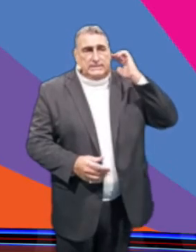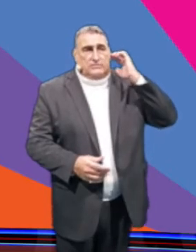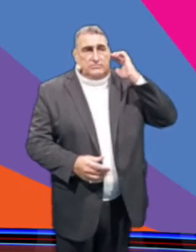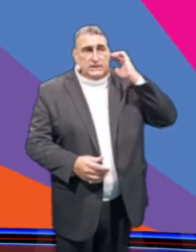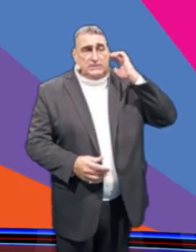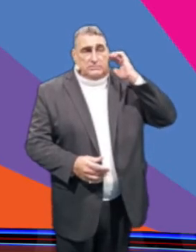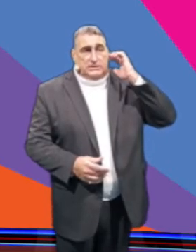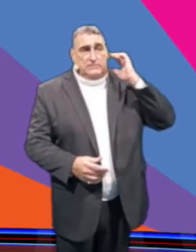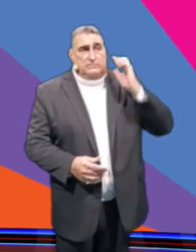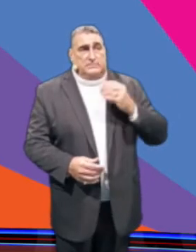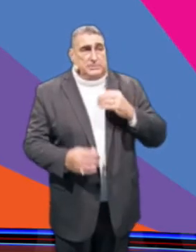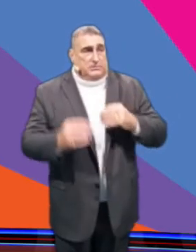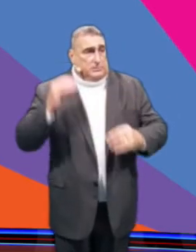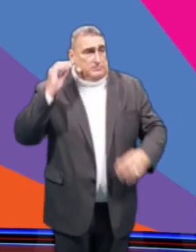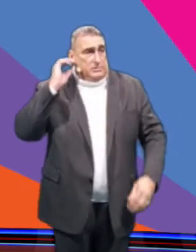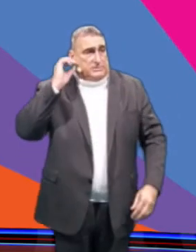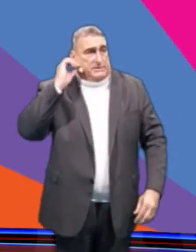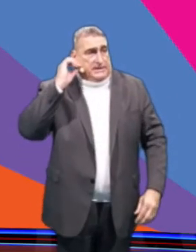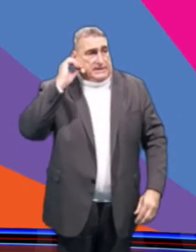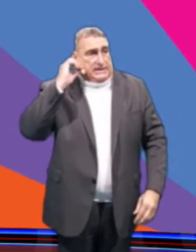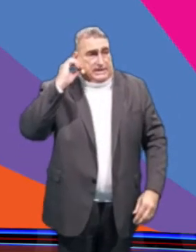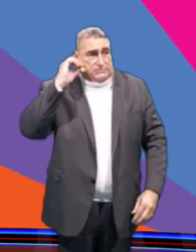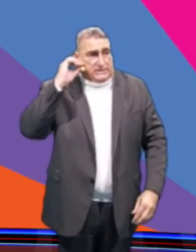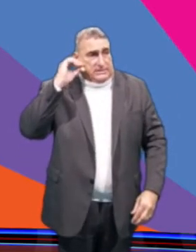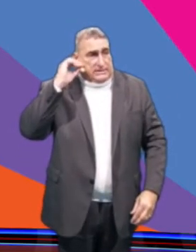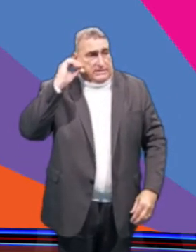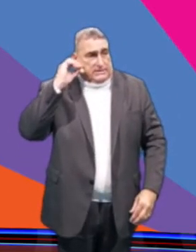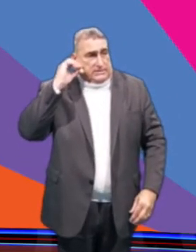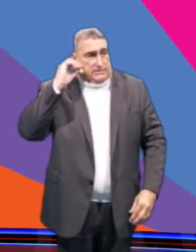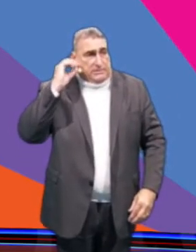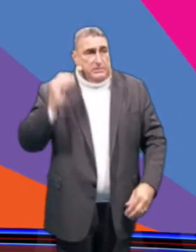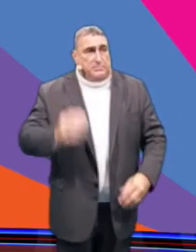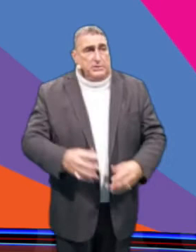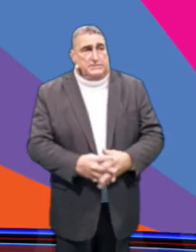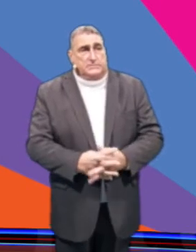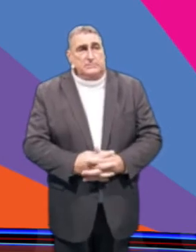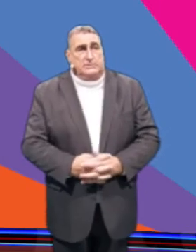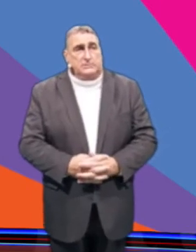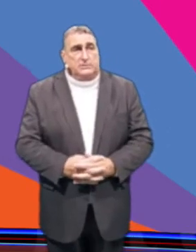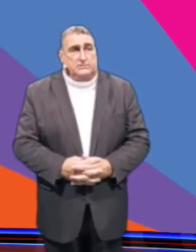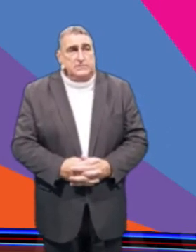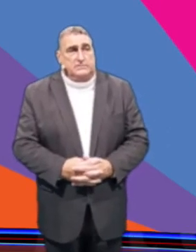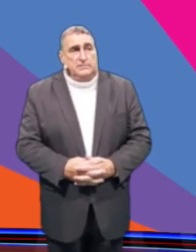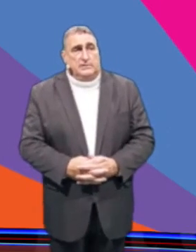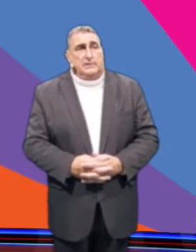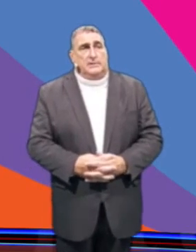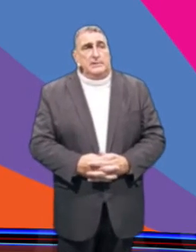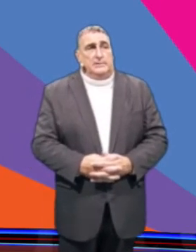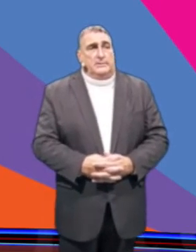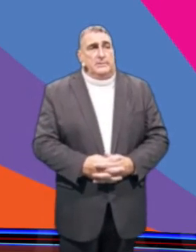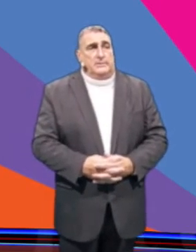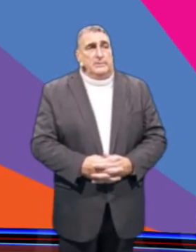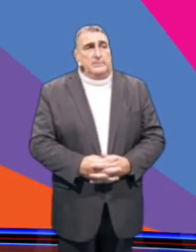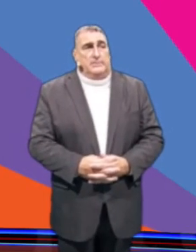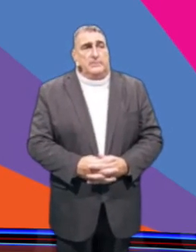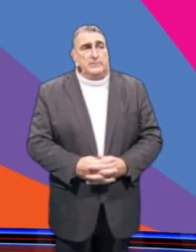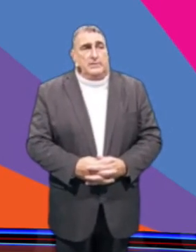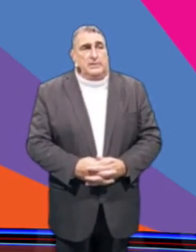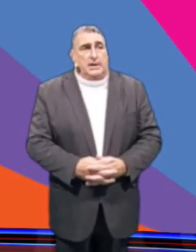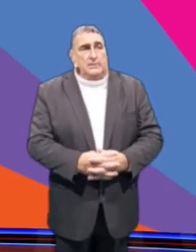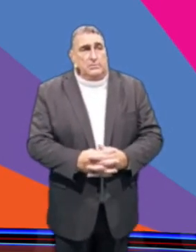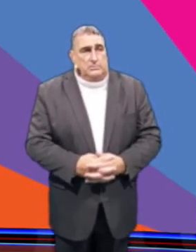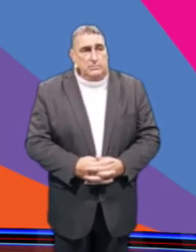Sí, lo escuché, pero no sabía que era la causa que había habido por eso, ¿no? Eso es lo que no sé. Bueno, eso es lo que yo vi en las